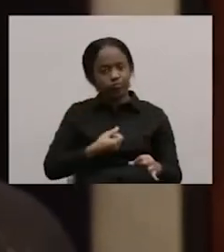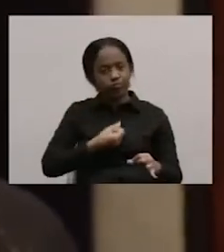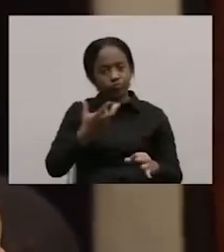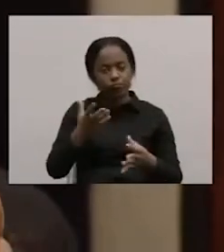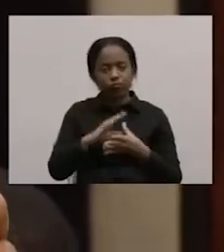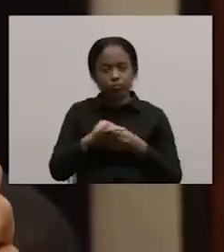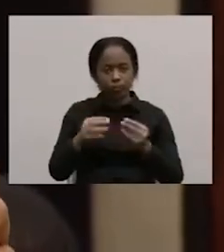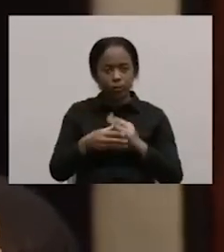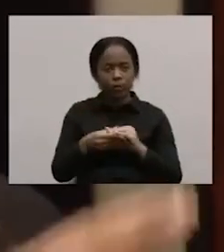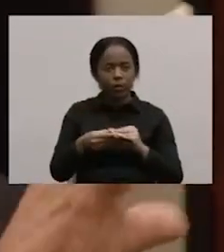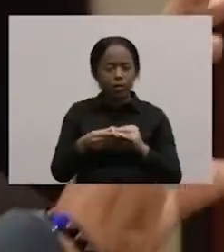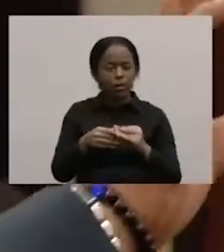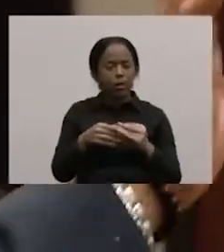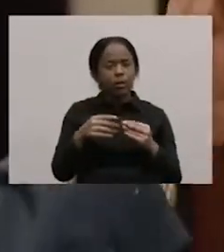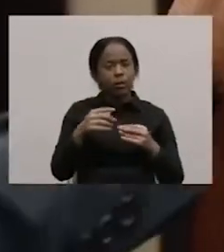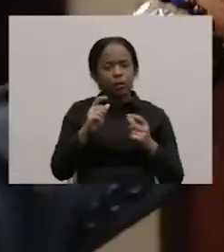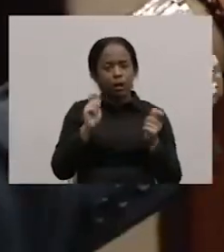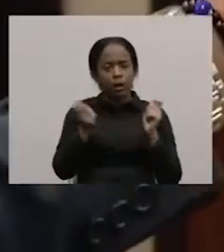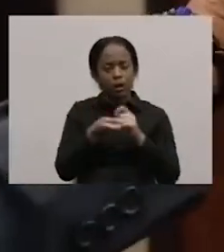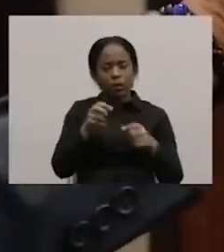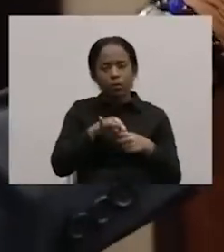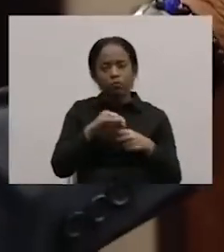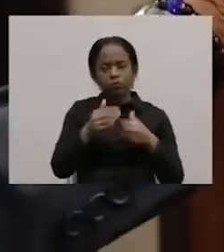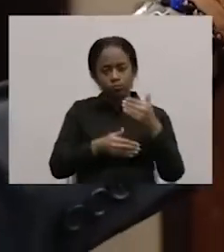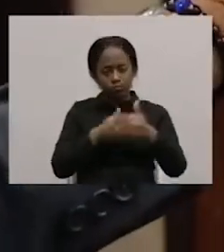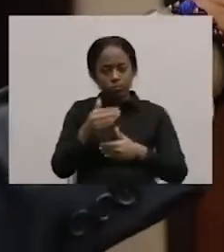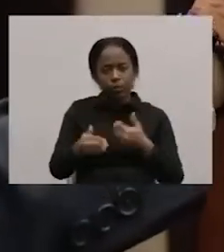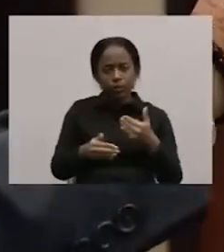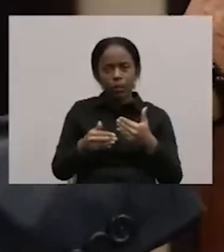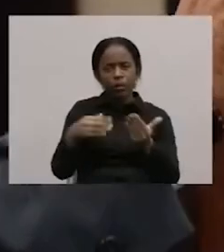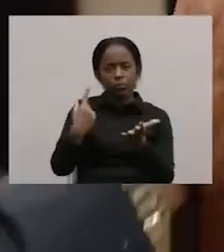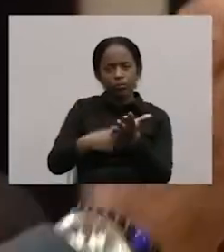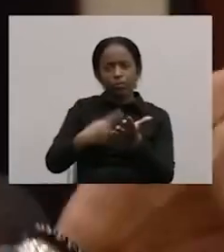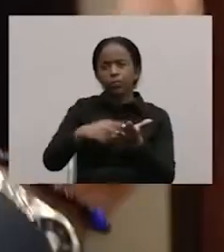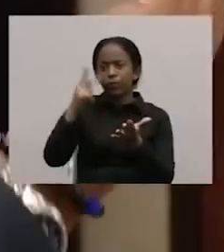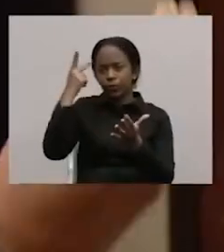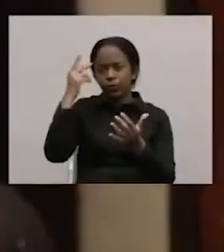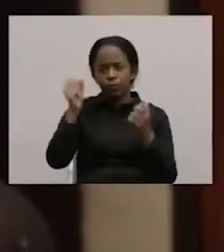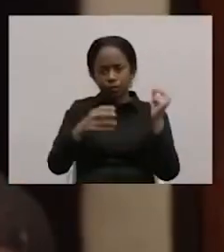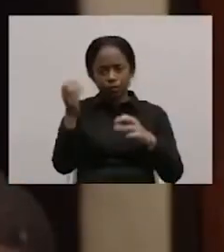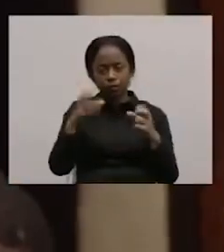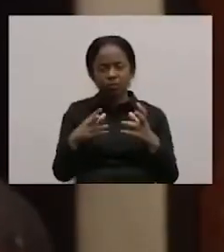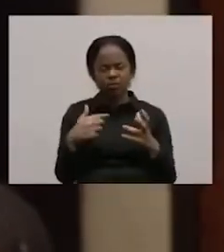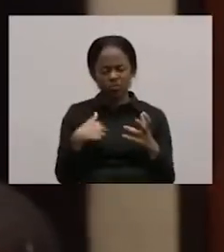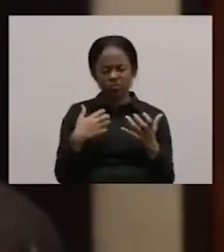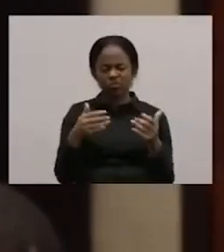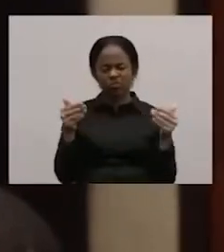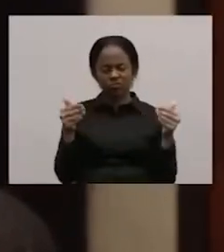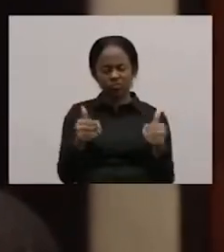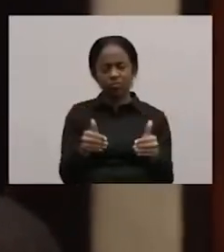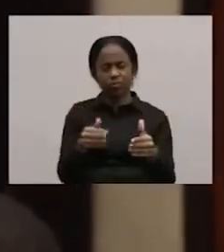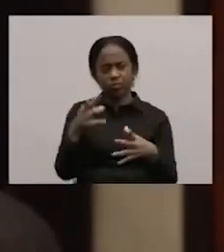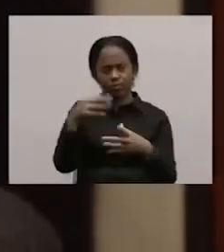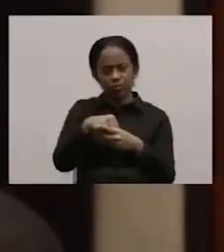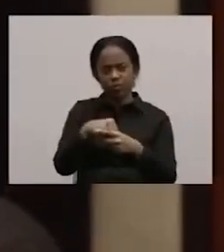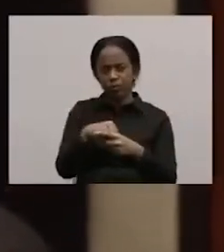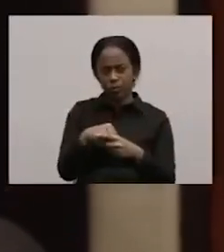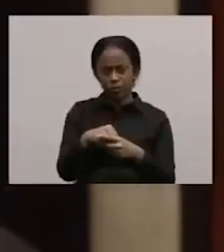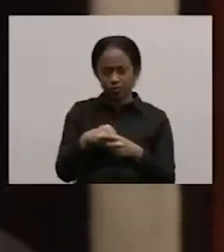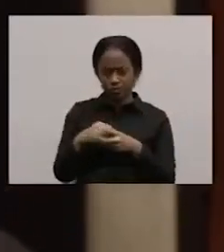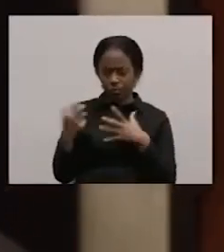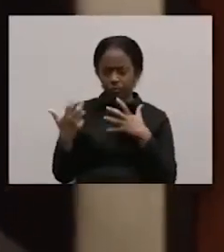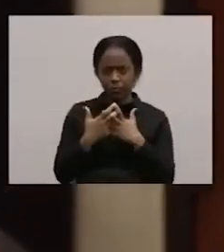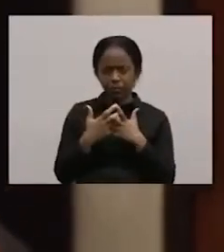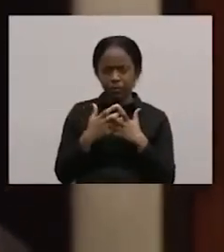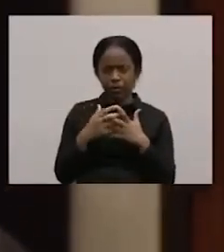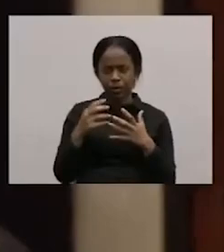debate político, quiero concentrarme en lo que nos compete a nosotros, los periodistas.